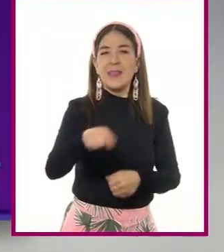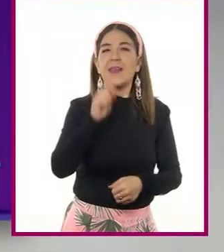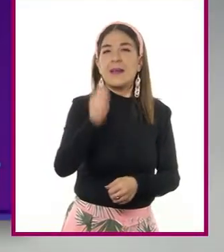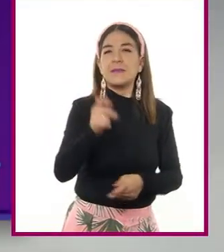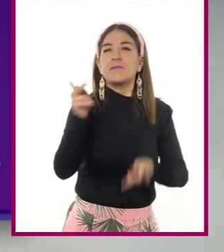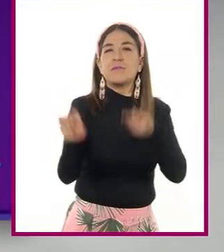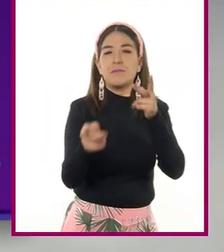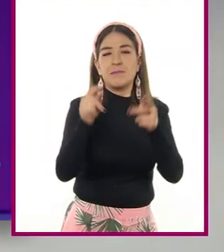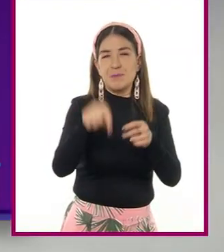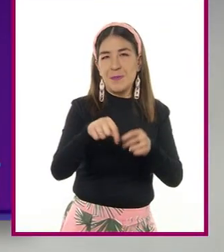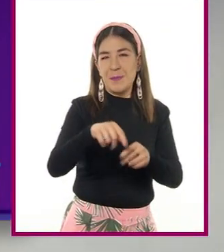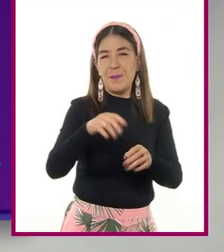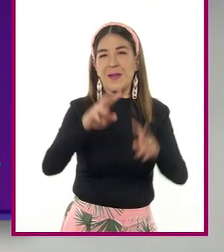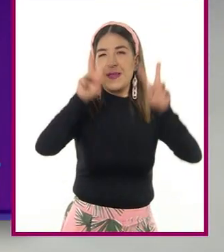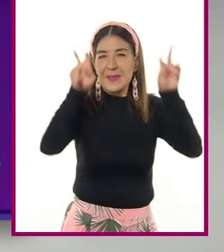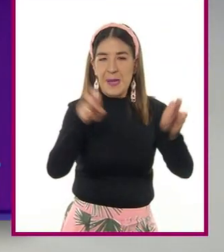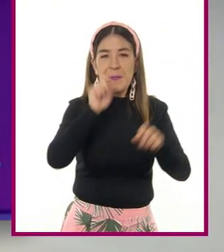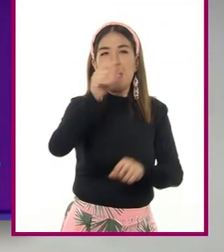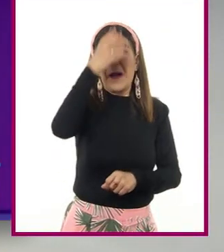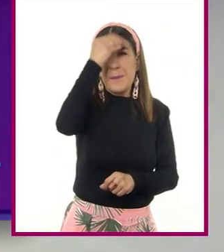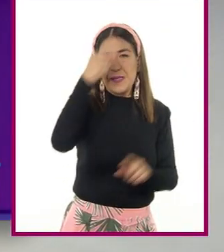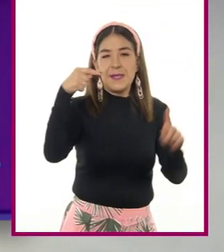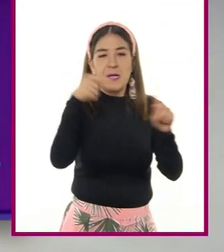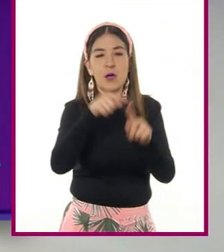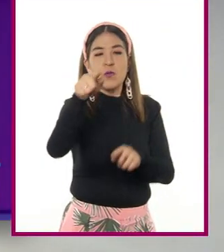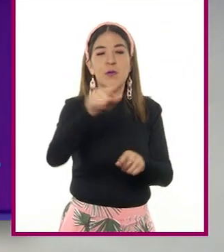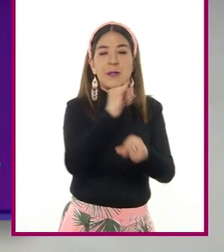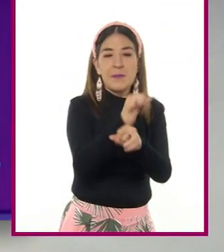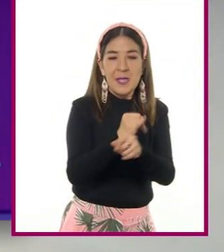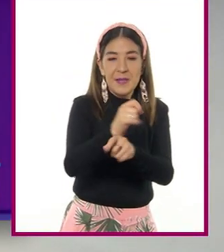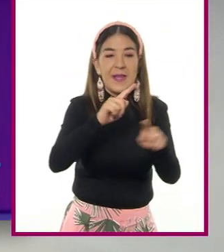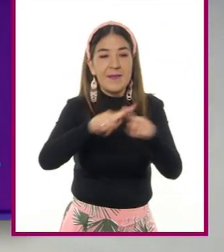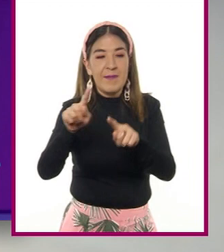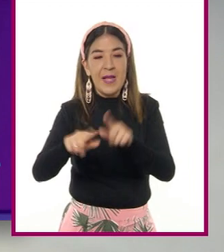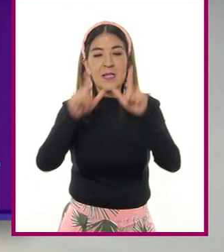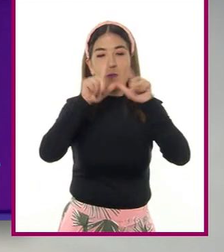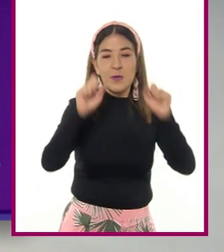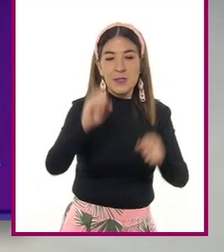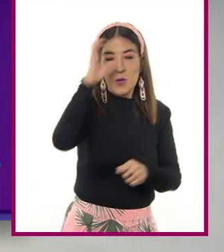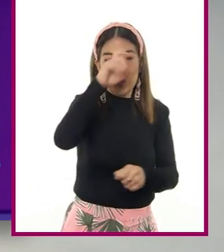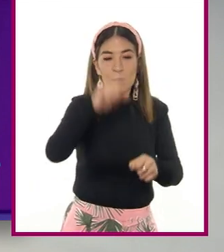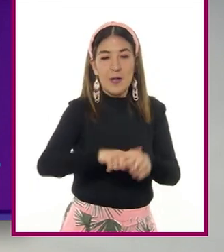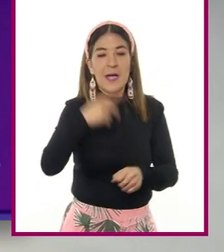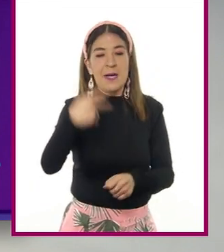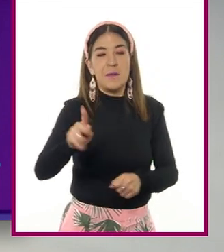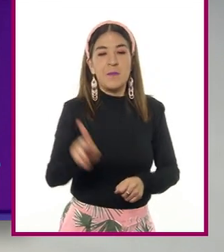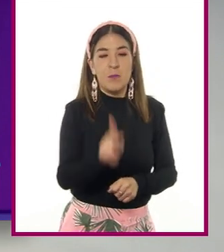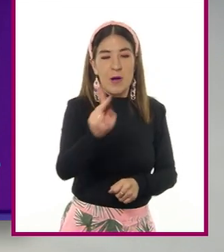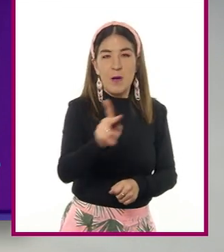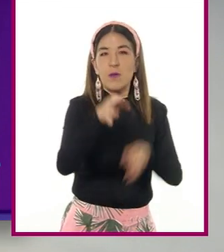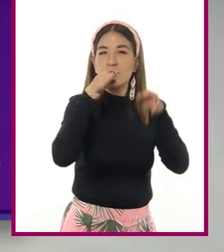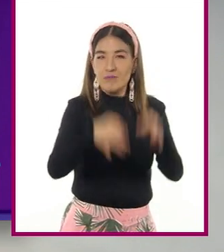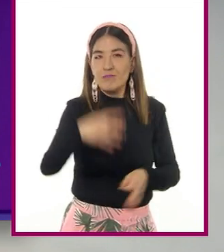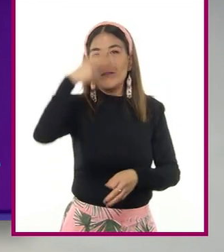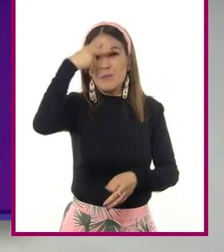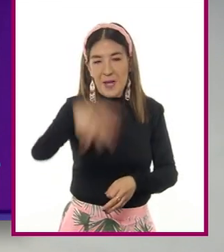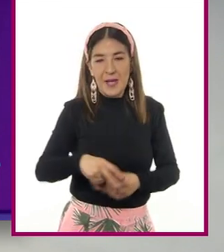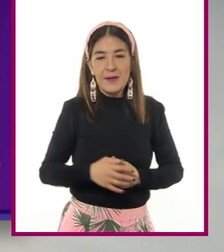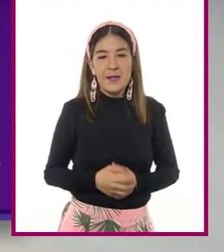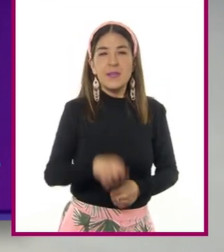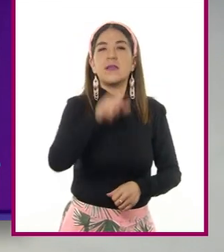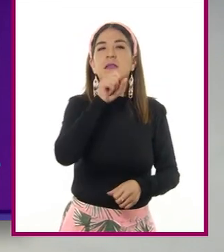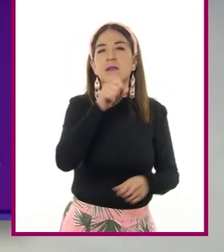aprendizaje esperado investiga sobre la diversidad lingüística y cultural de los pueblos originarios de México y que tuvo